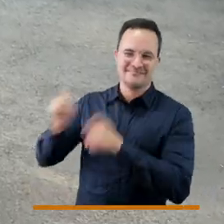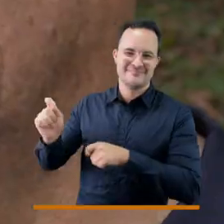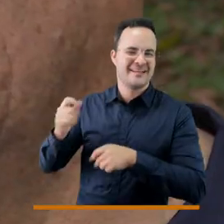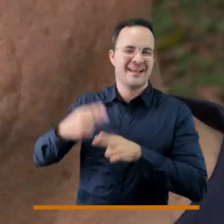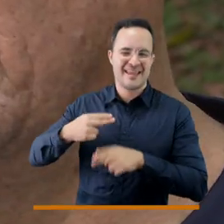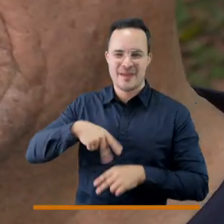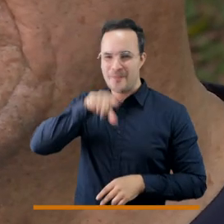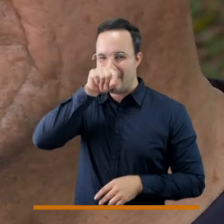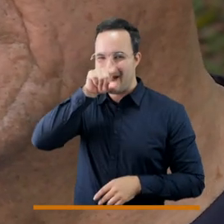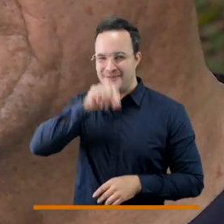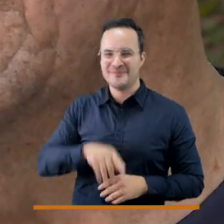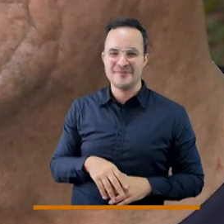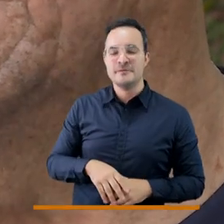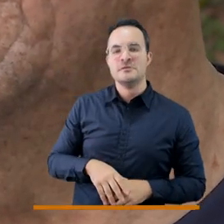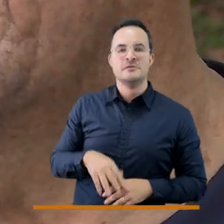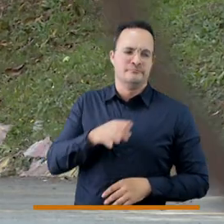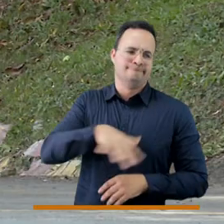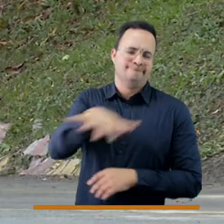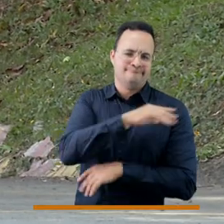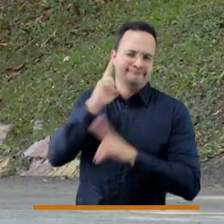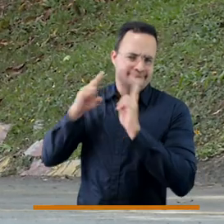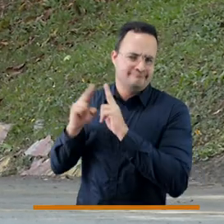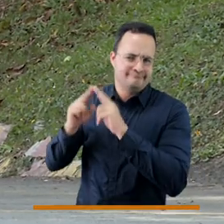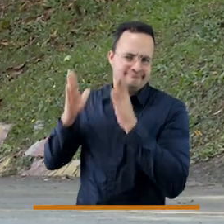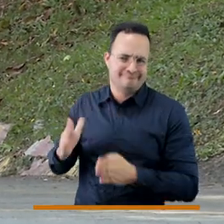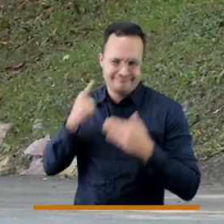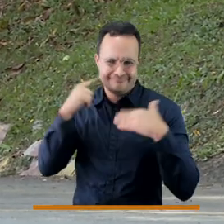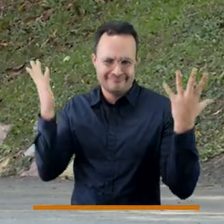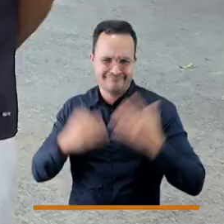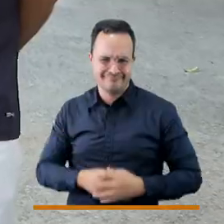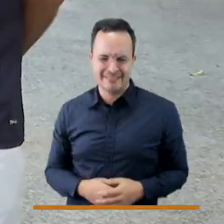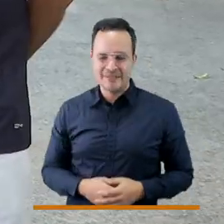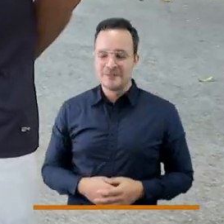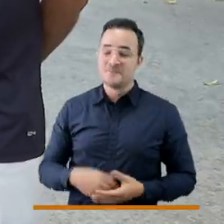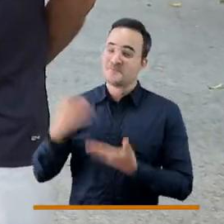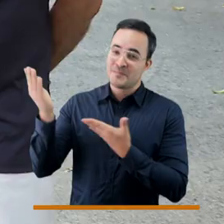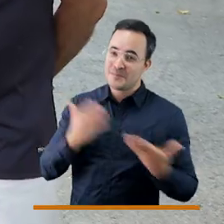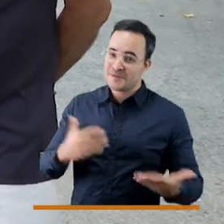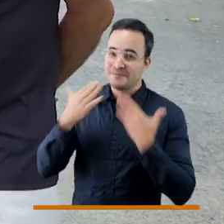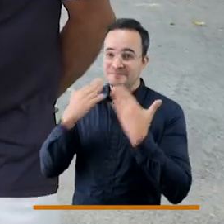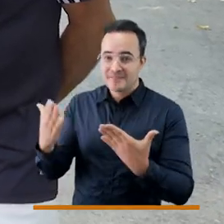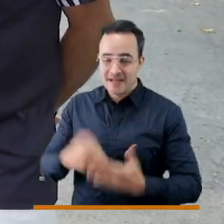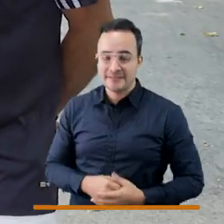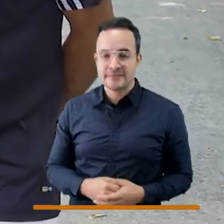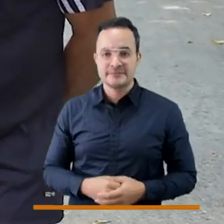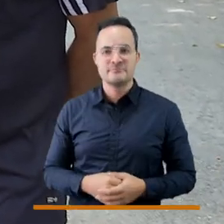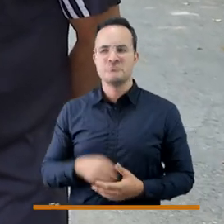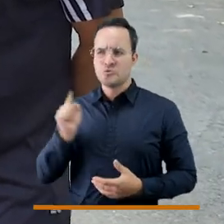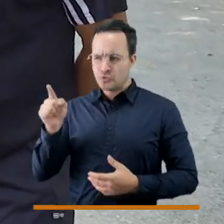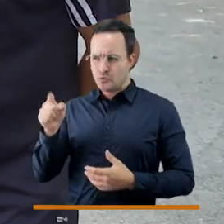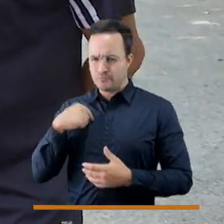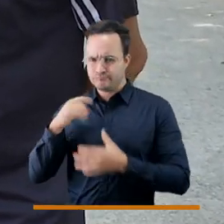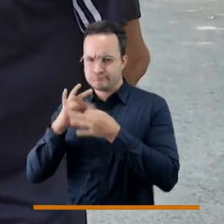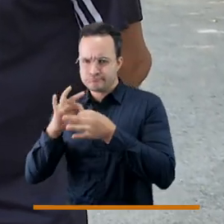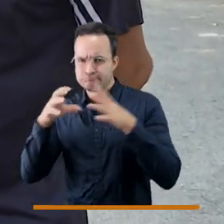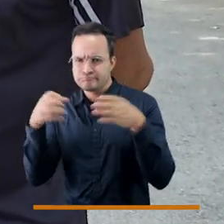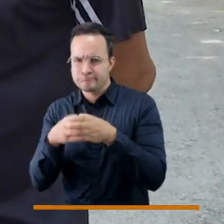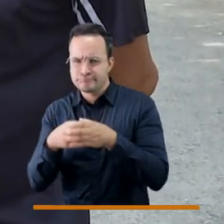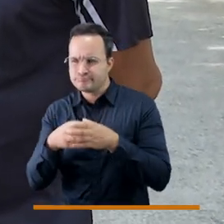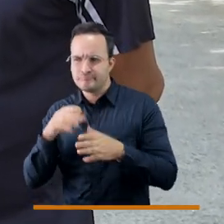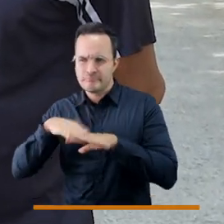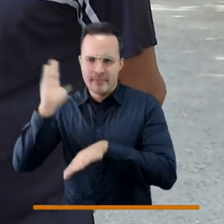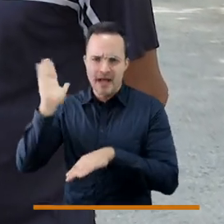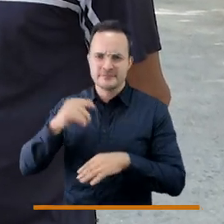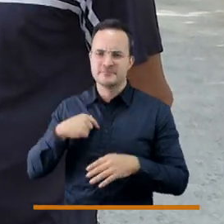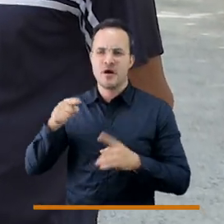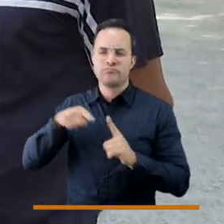quién es porque todo el mundo lo conoce. Bienvenido, Carlos. También tiene un grupo de personas donde